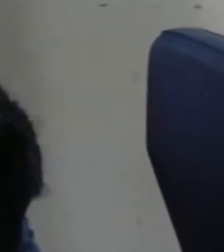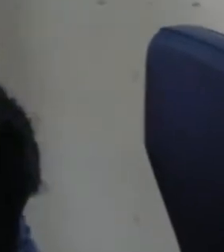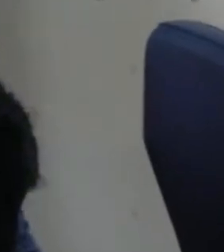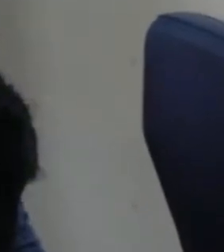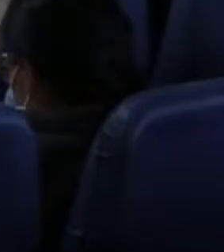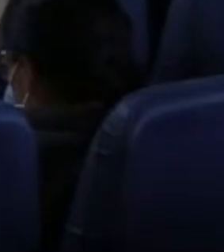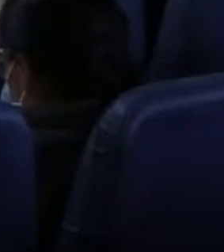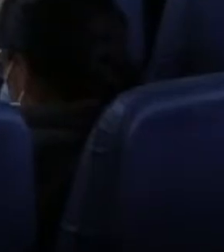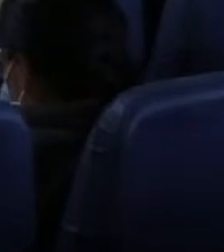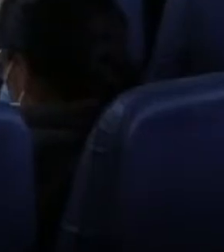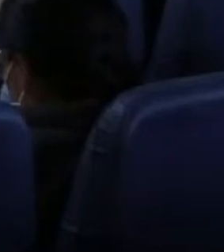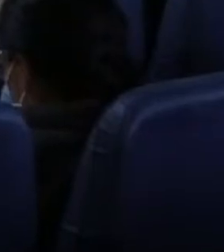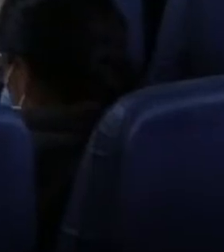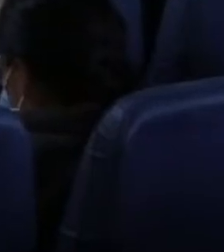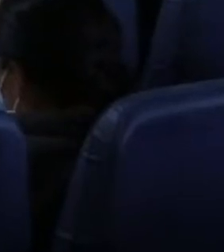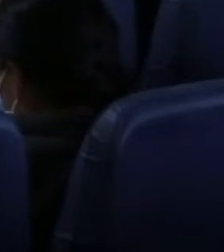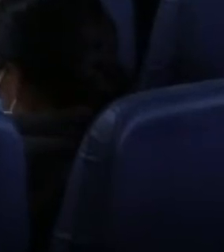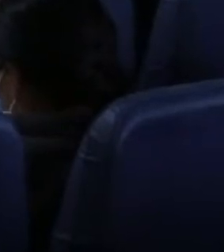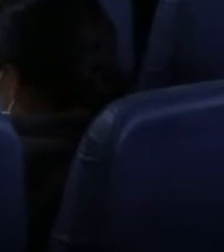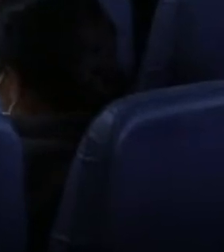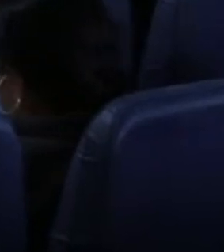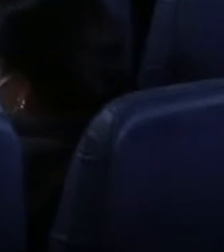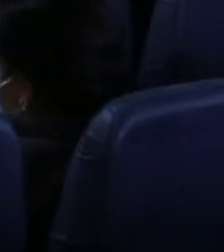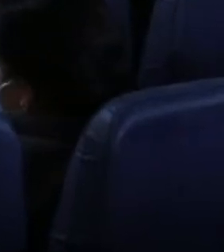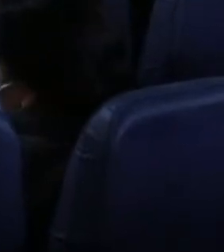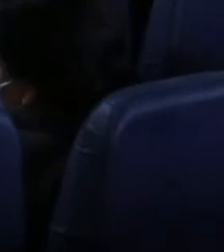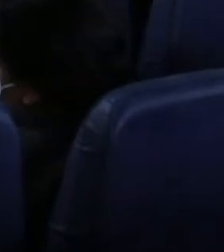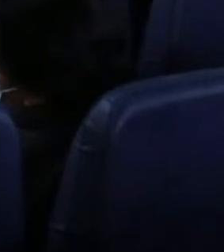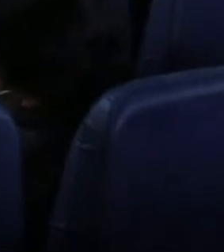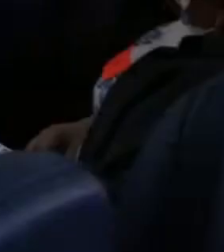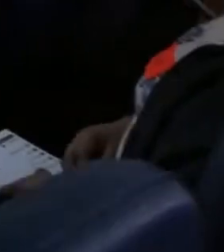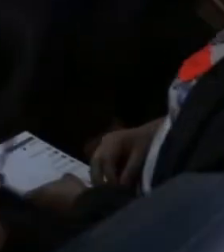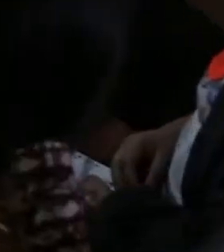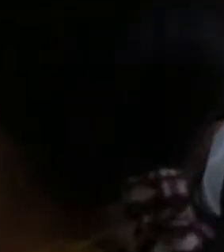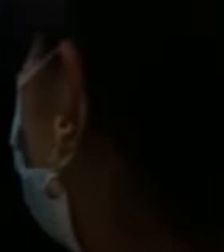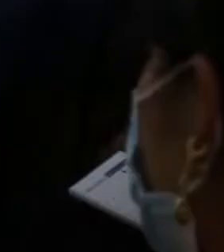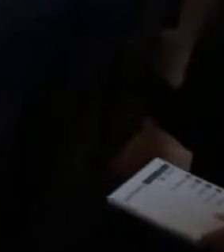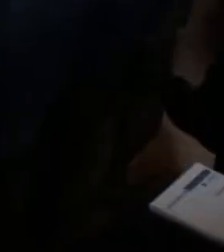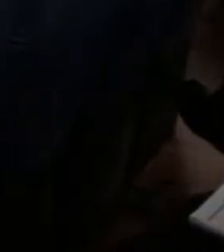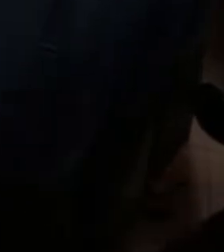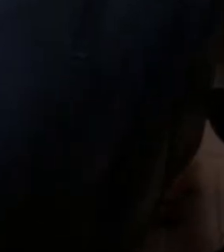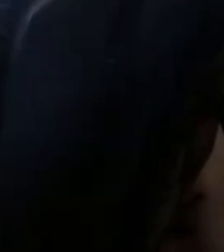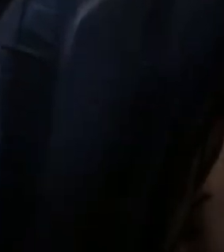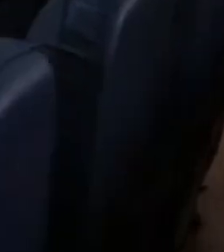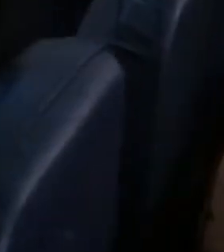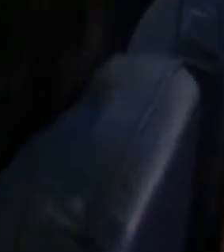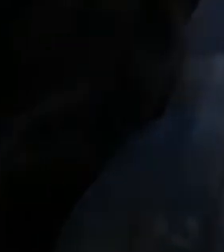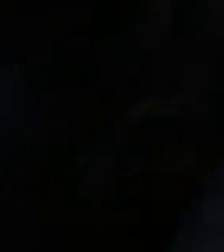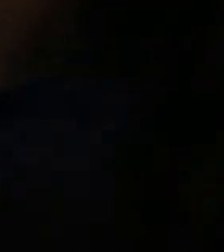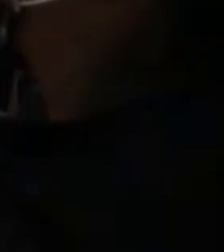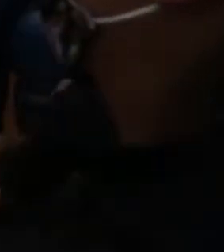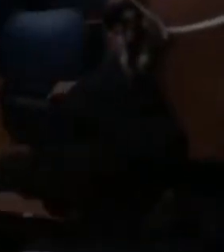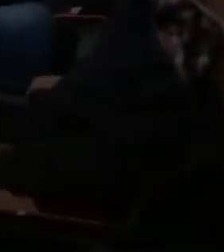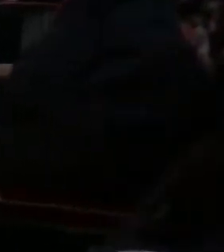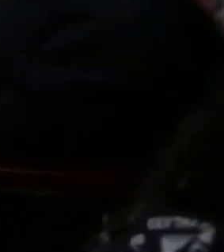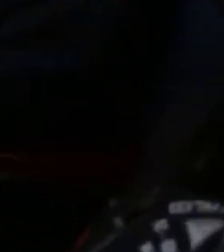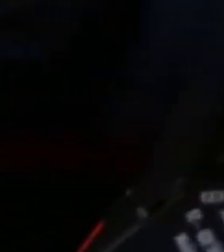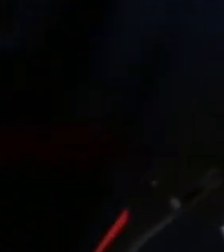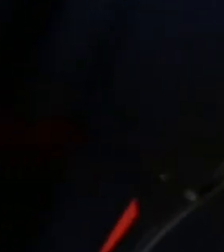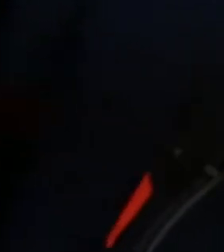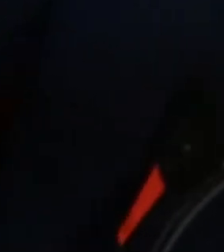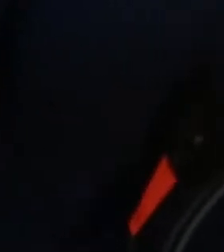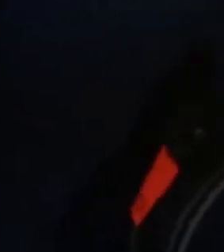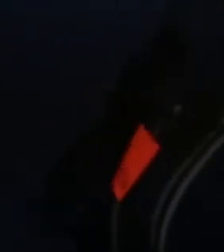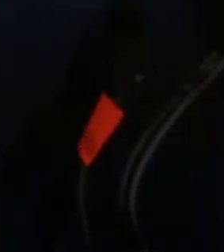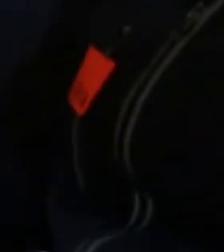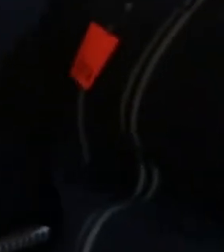Ayarka Kuna, Lisset Imbaquingo, Sidney Males, Kevin Zambache, Eliana Benalcázar, Shinayata, Diego Guerrata